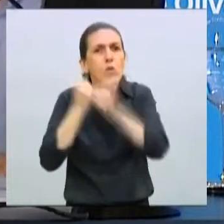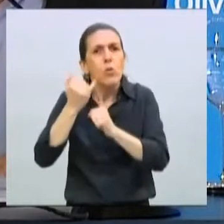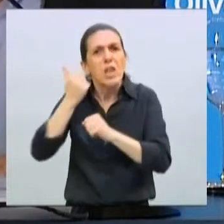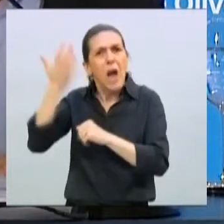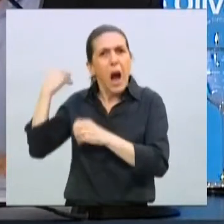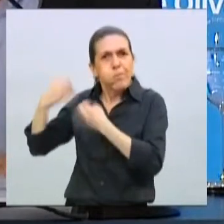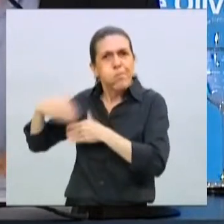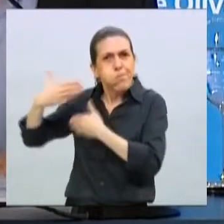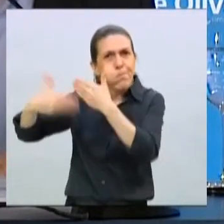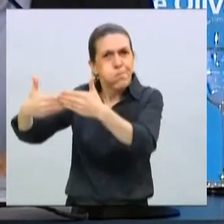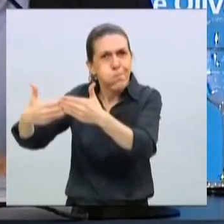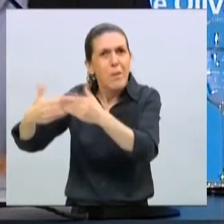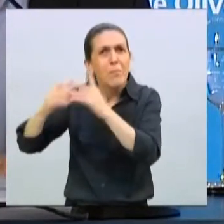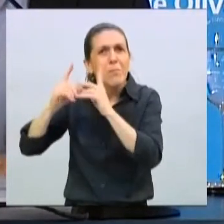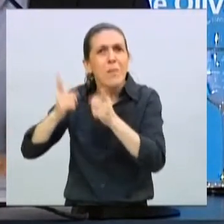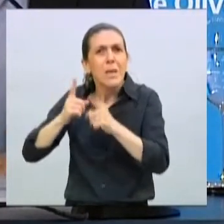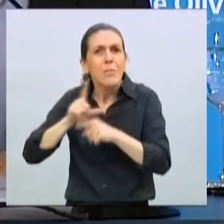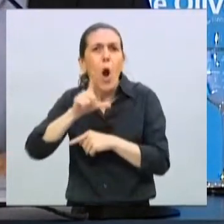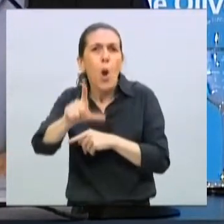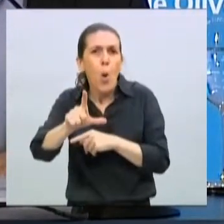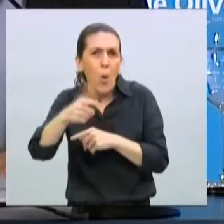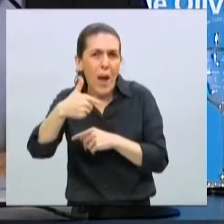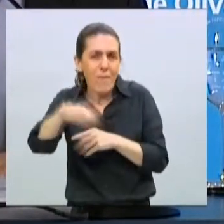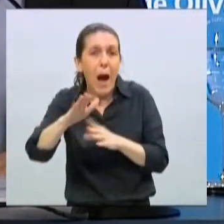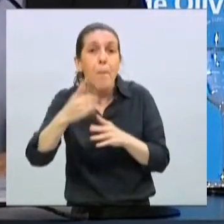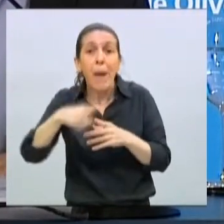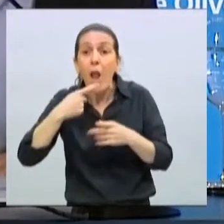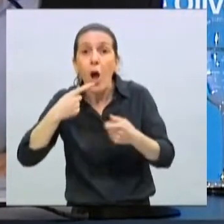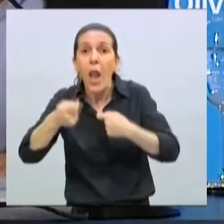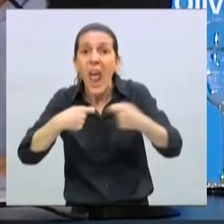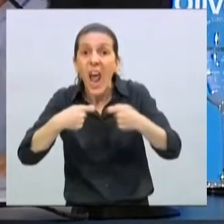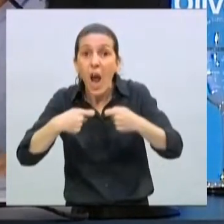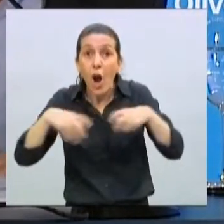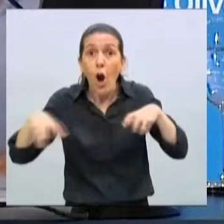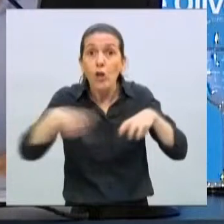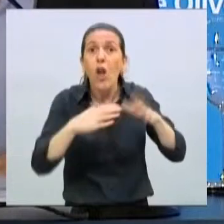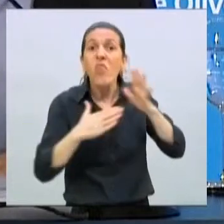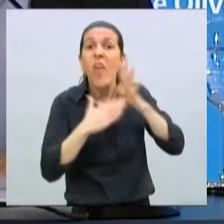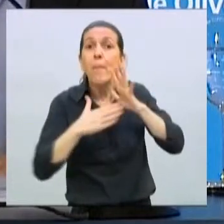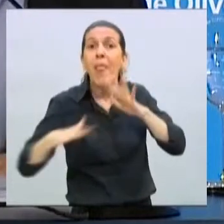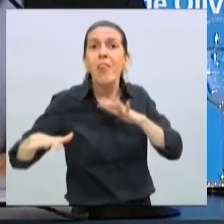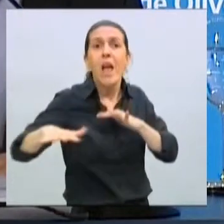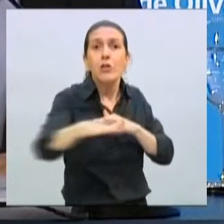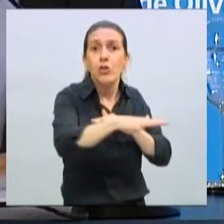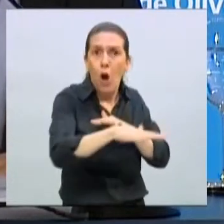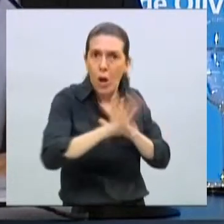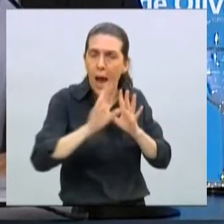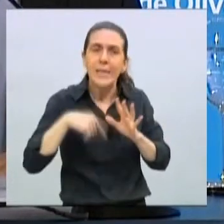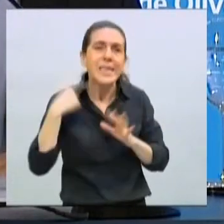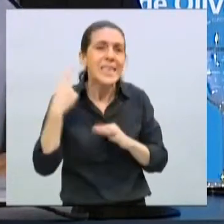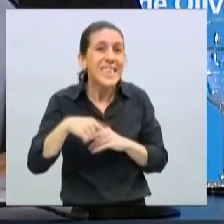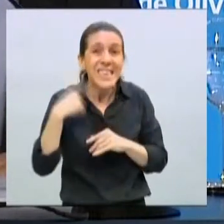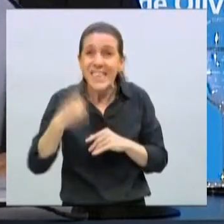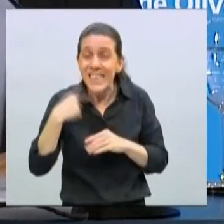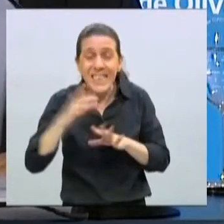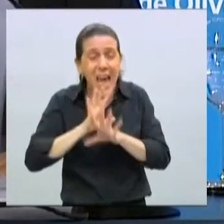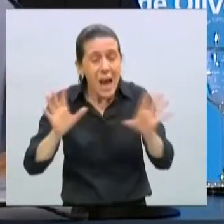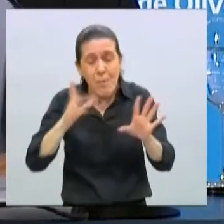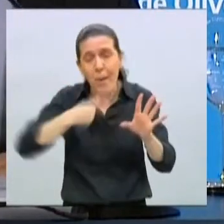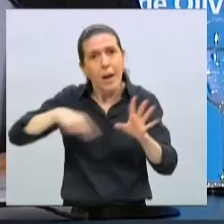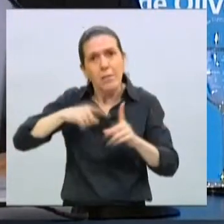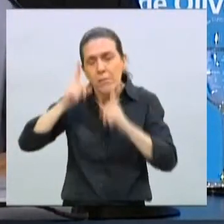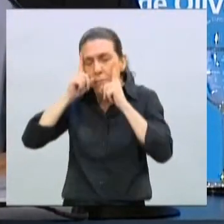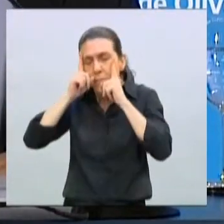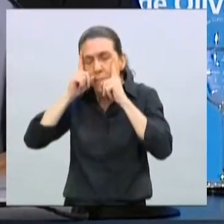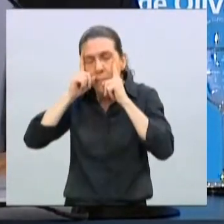noticias probablemente el mismo lunes, pero con el comercio, dependiendo de cada zona, también. Y siempre pensando en